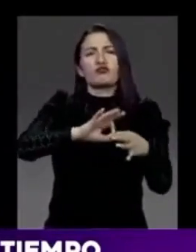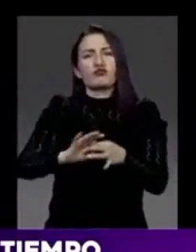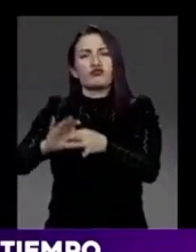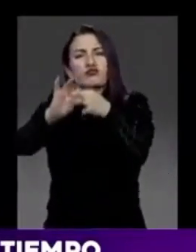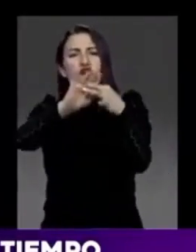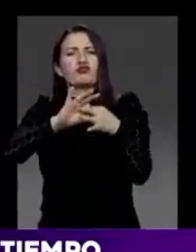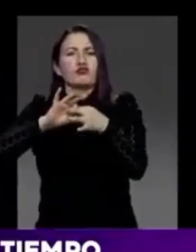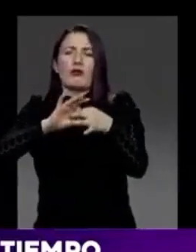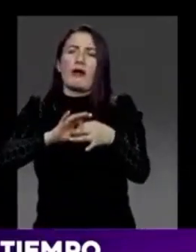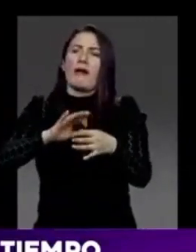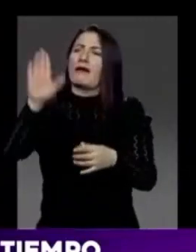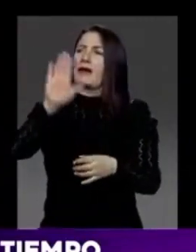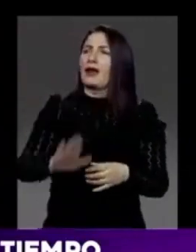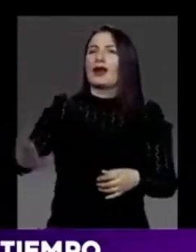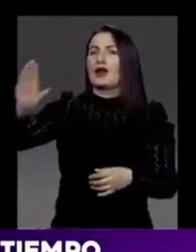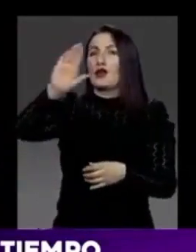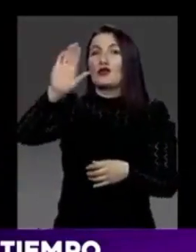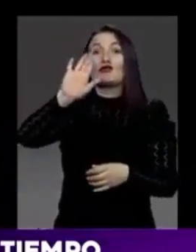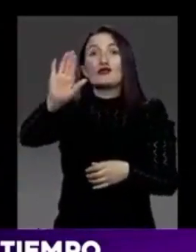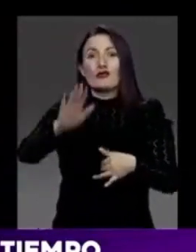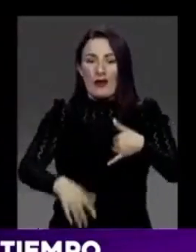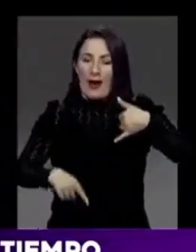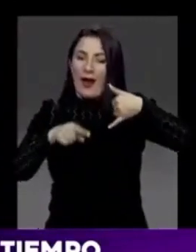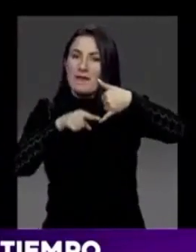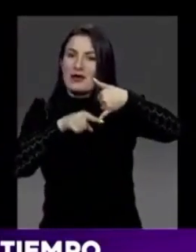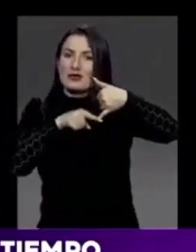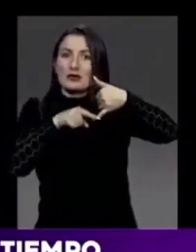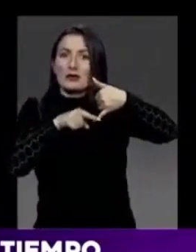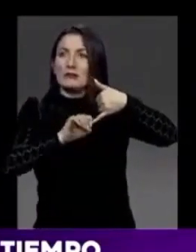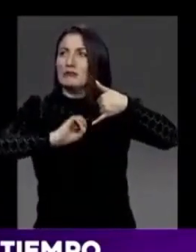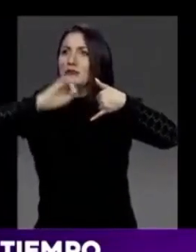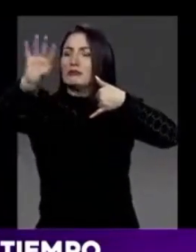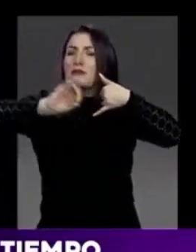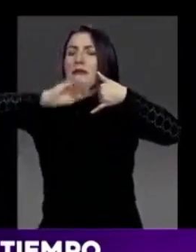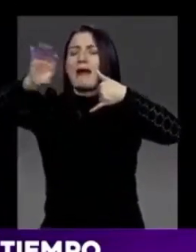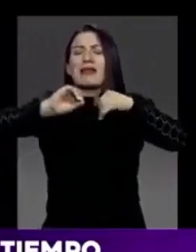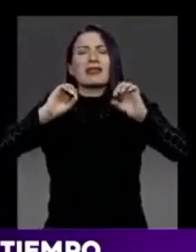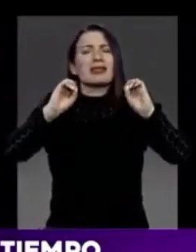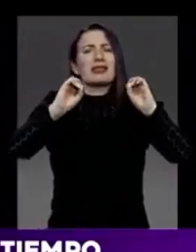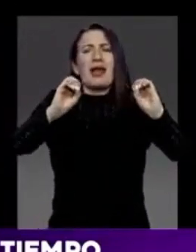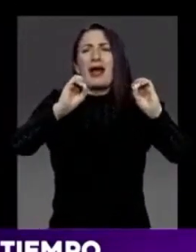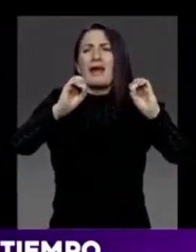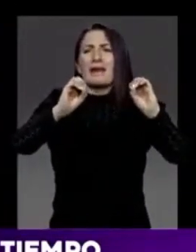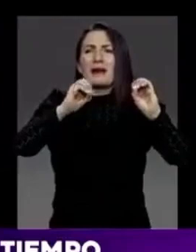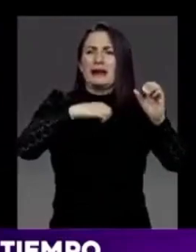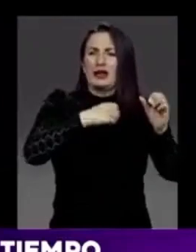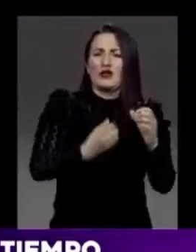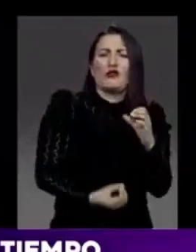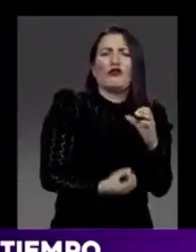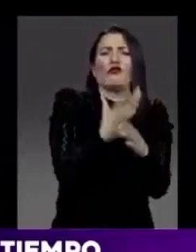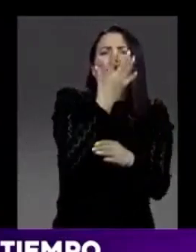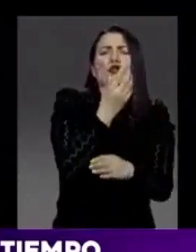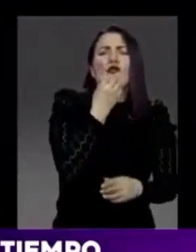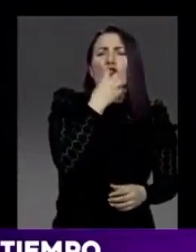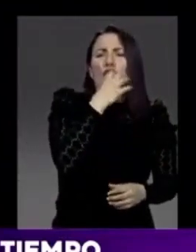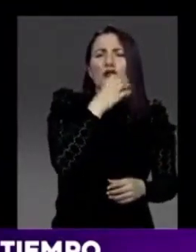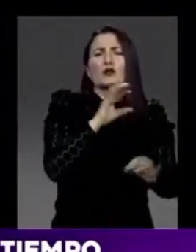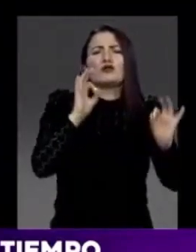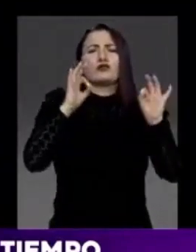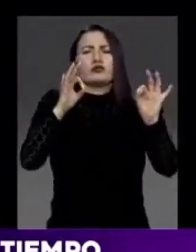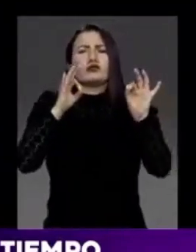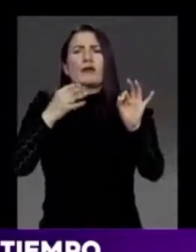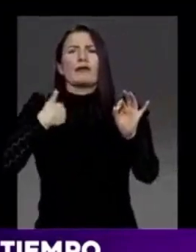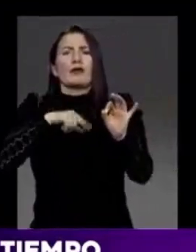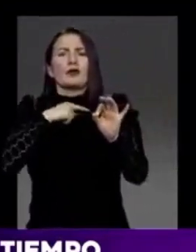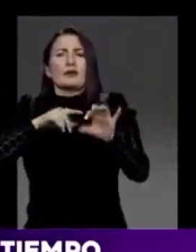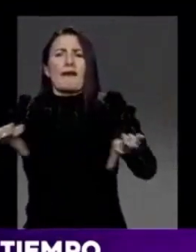la región amazónica no exporta absolutamente nada y tiene frutas exóticas para hacerlo tenemos